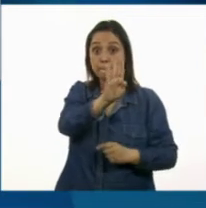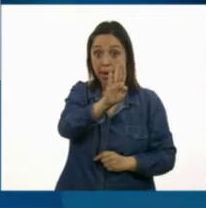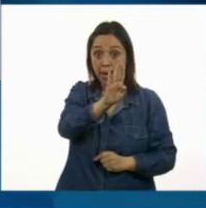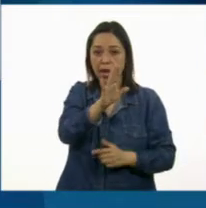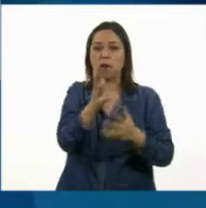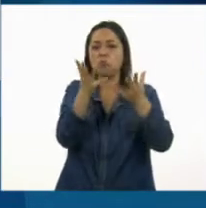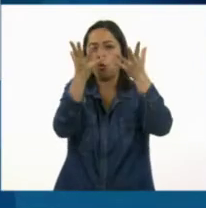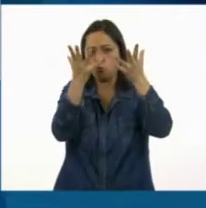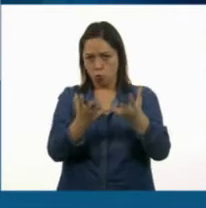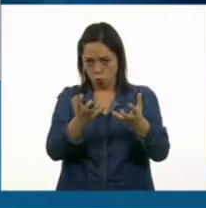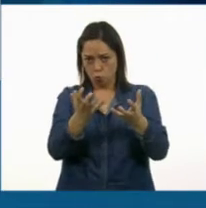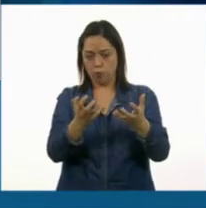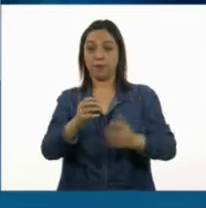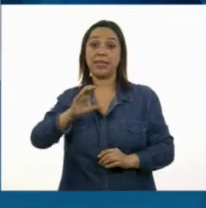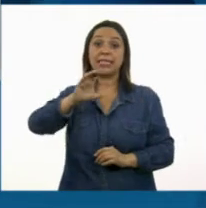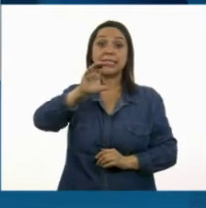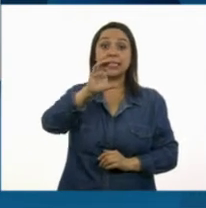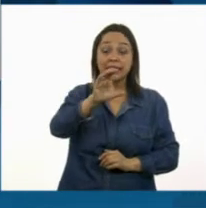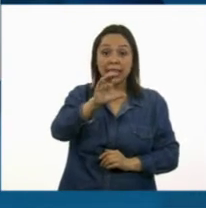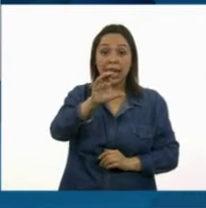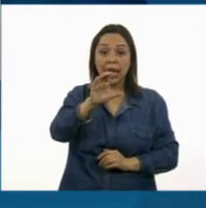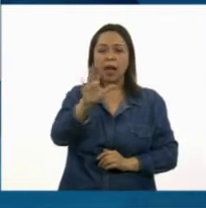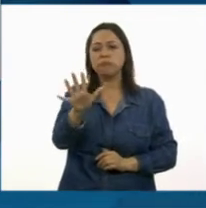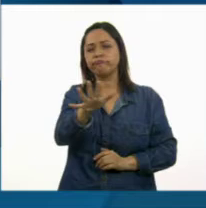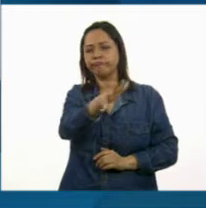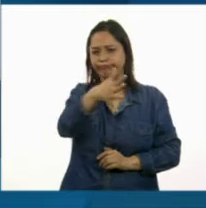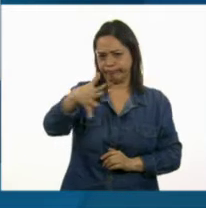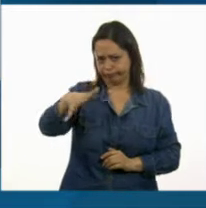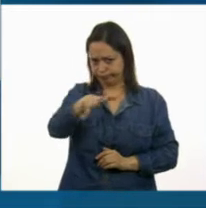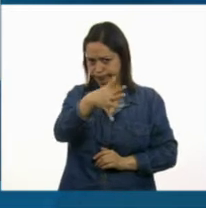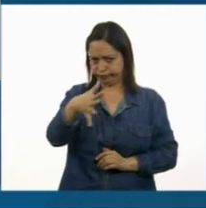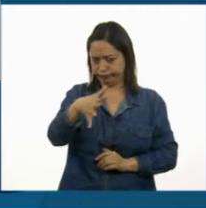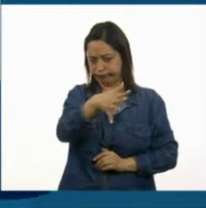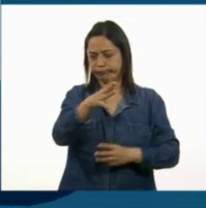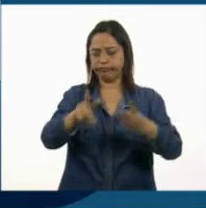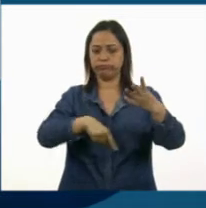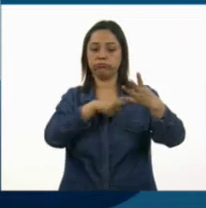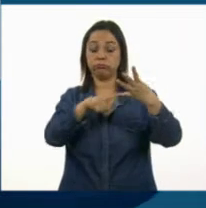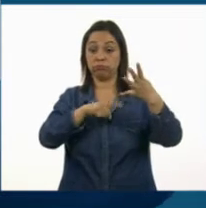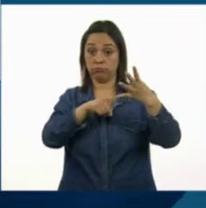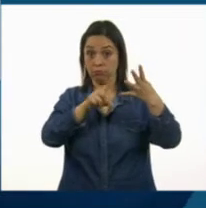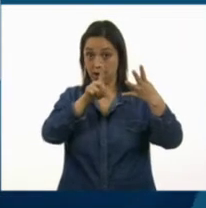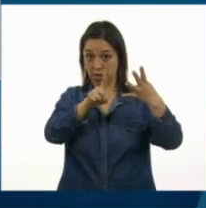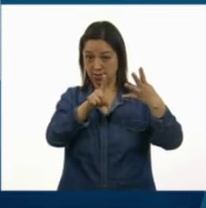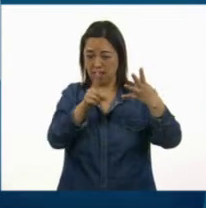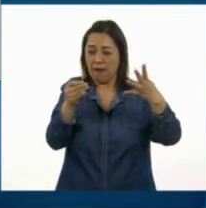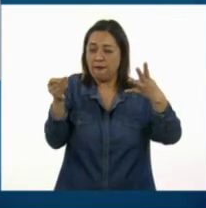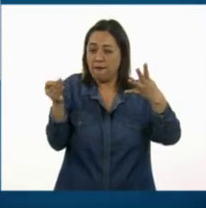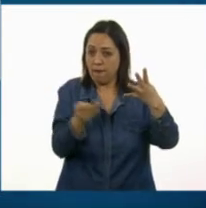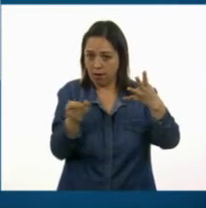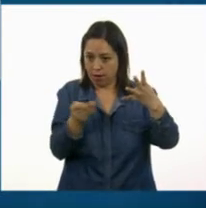secos. C, climas templados. D,